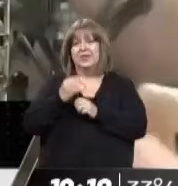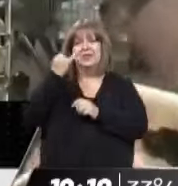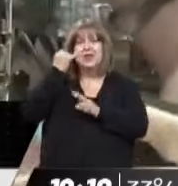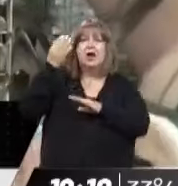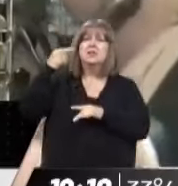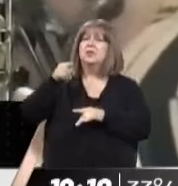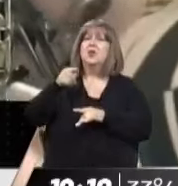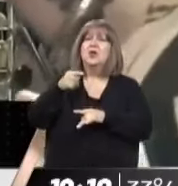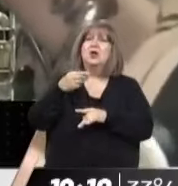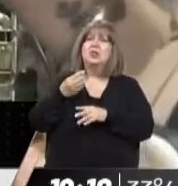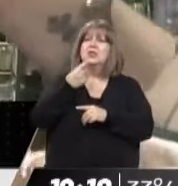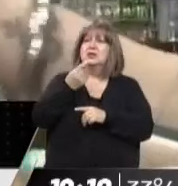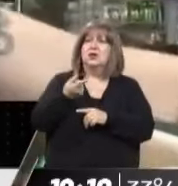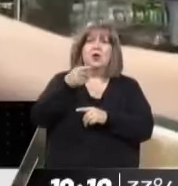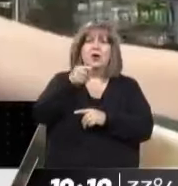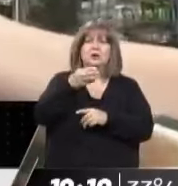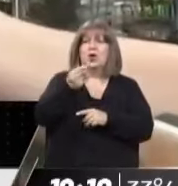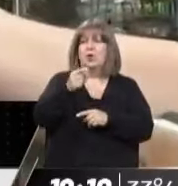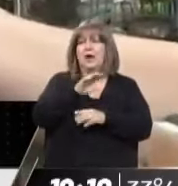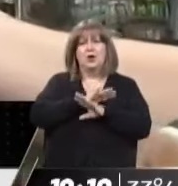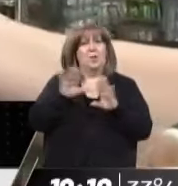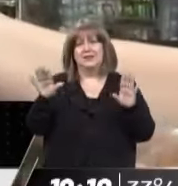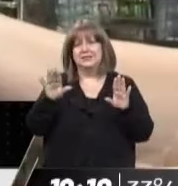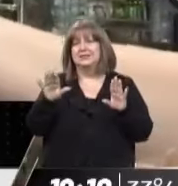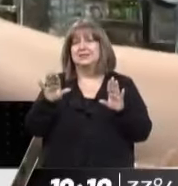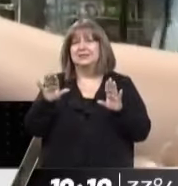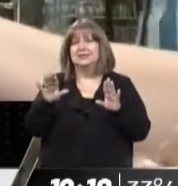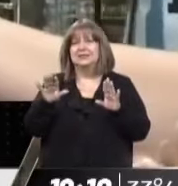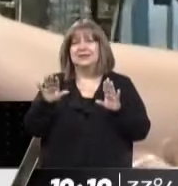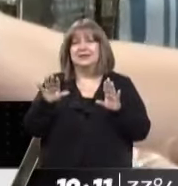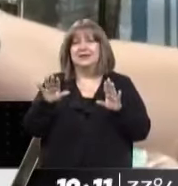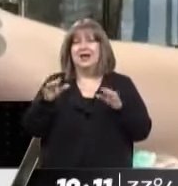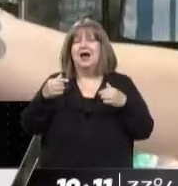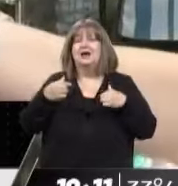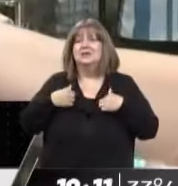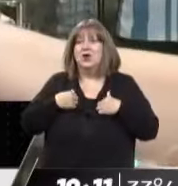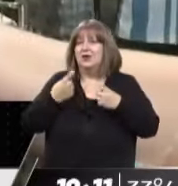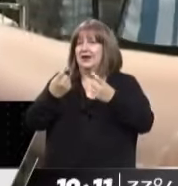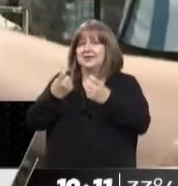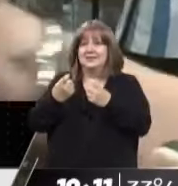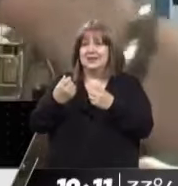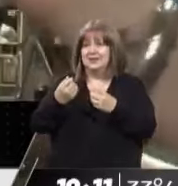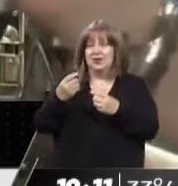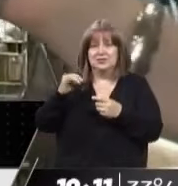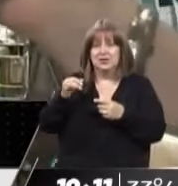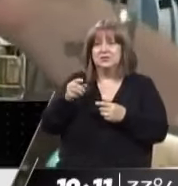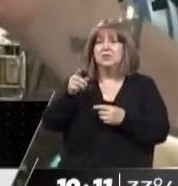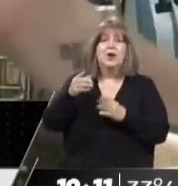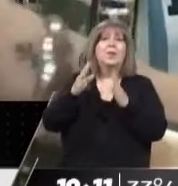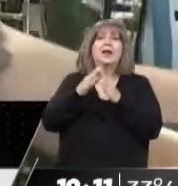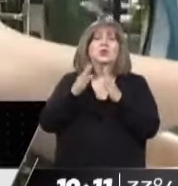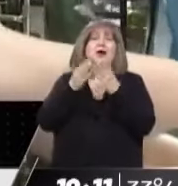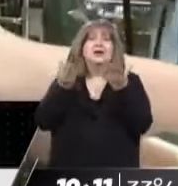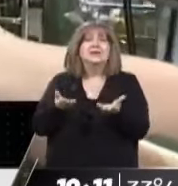algún producto que ya no compre más porque no se puede? En realidad, para lo que me dedico, necesito comprarlo. ¿Y en su casa para